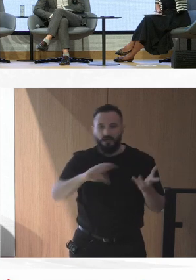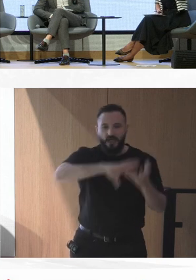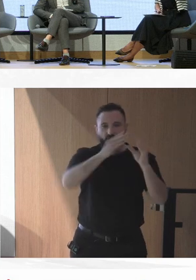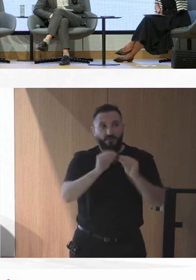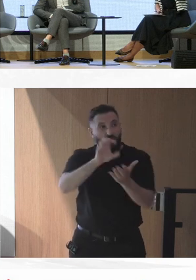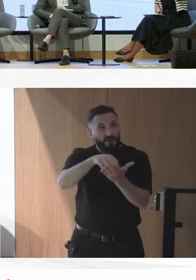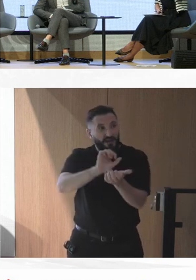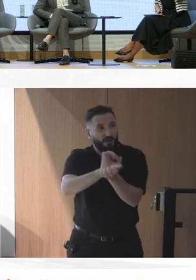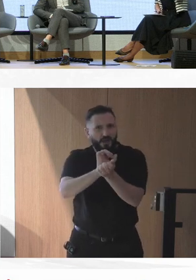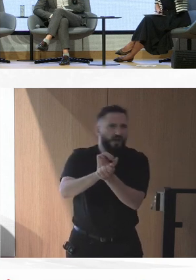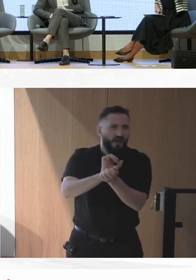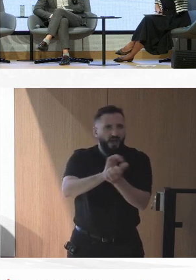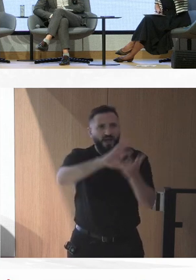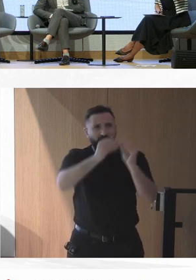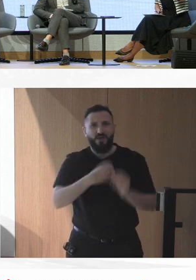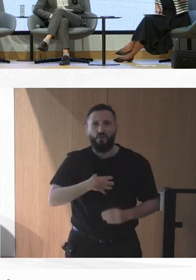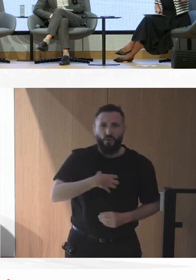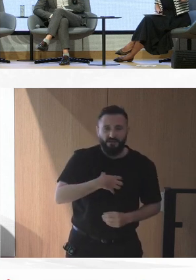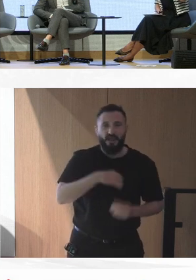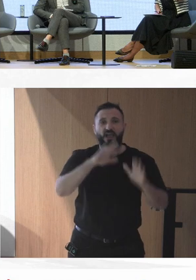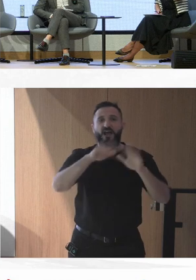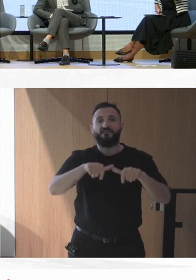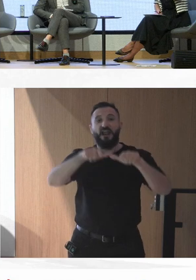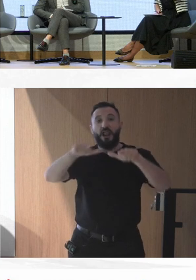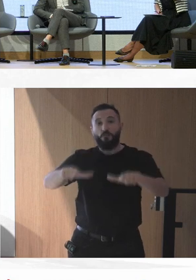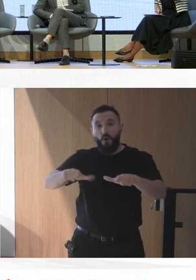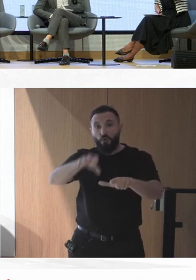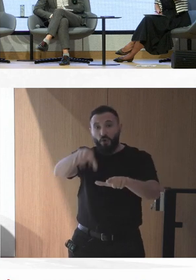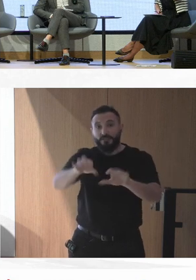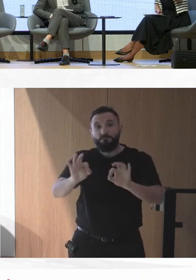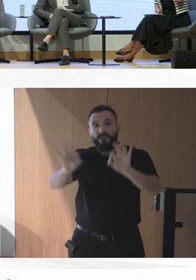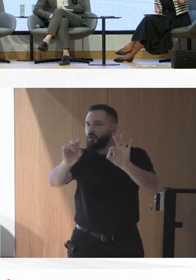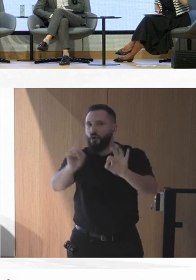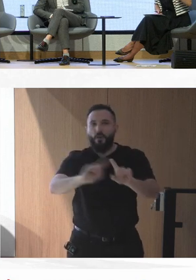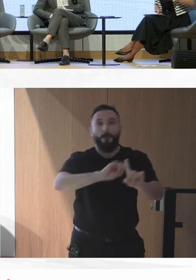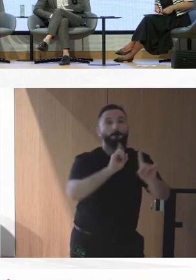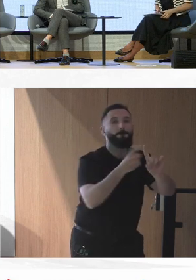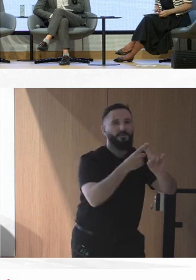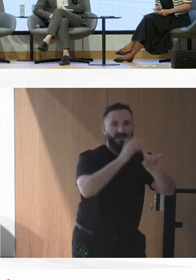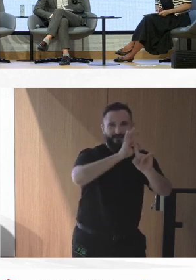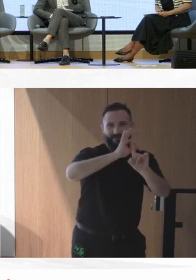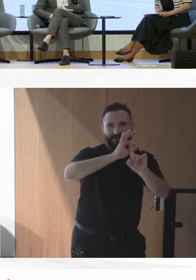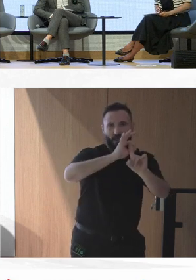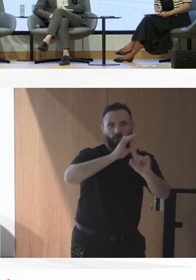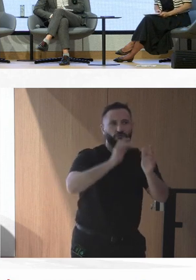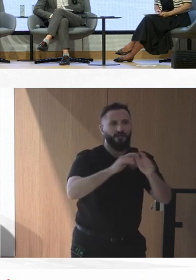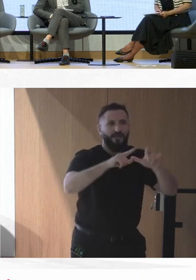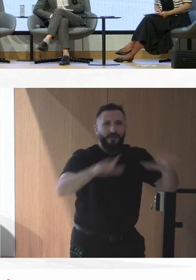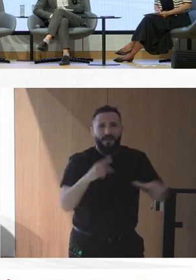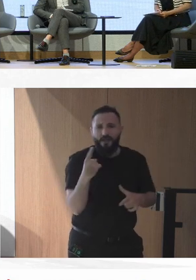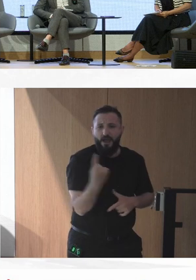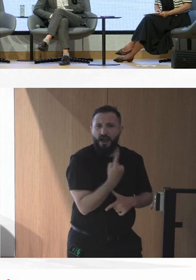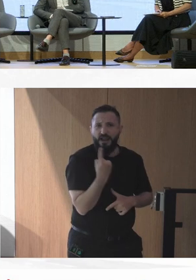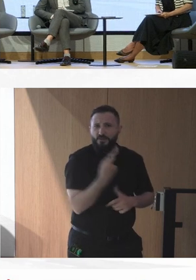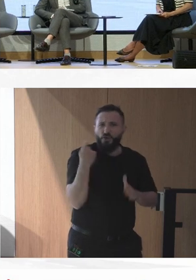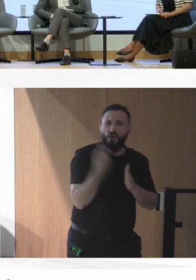penitenciario no están en estos módulos, sino que están en primer grado, es decir, en un régimen de aislamiento muy severo y que se